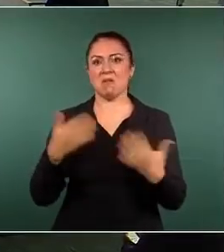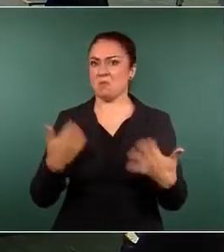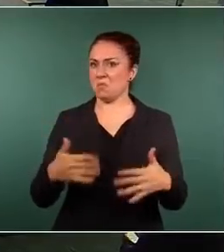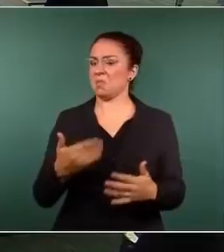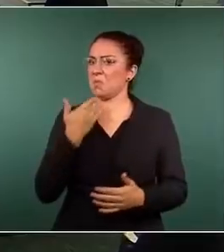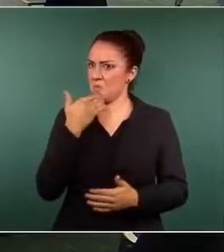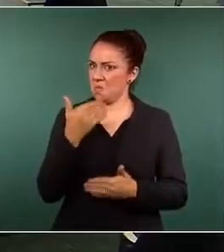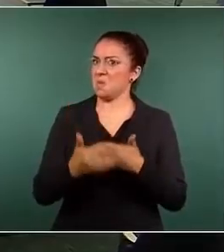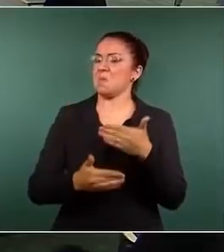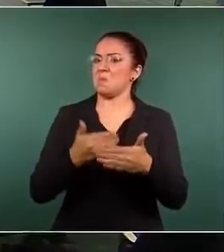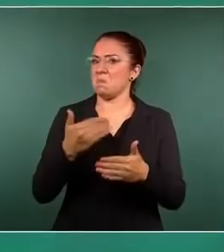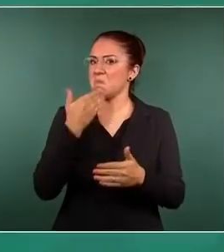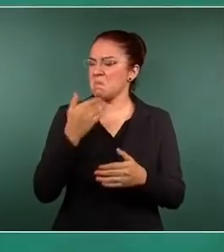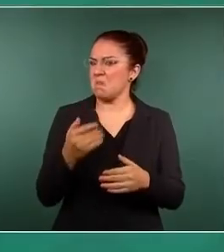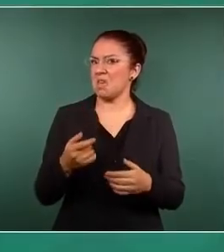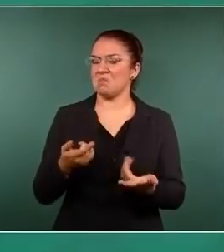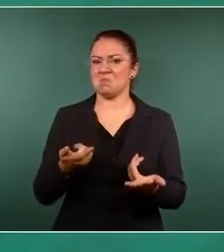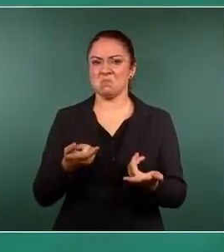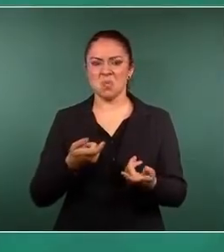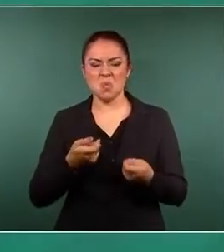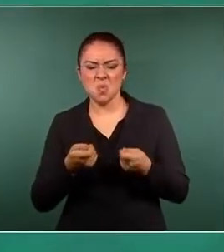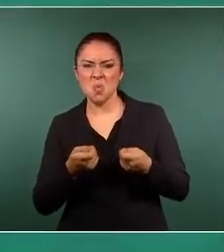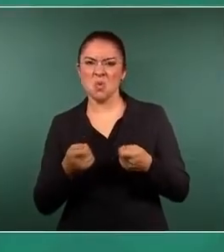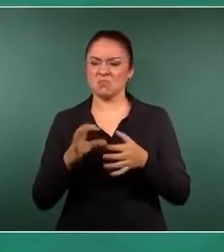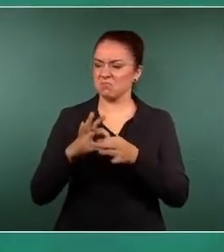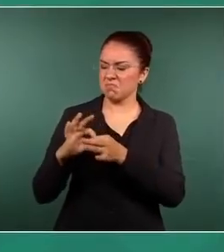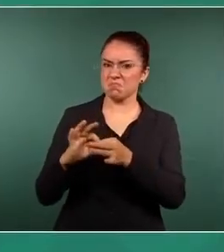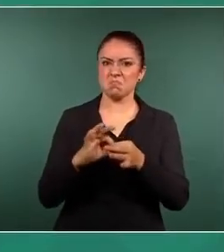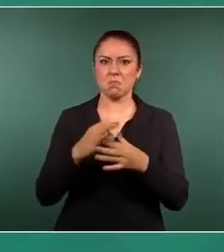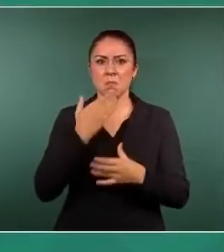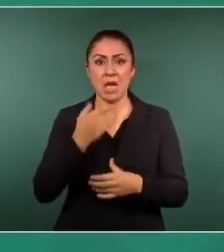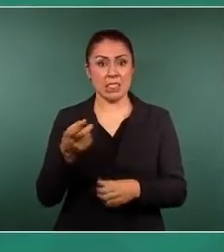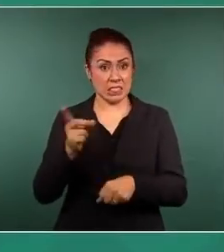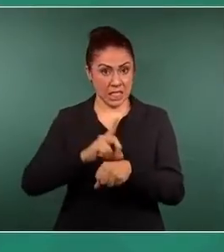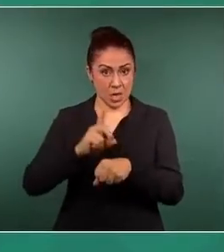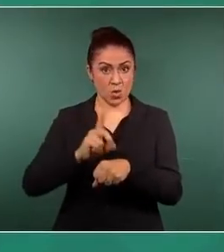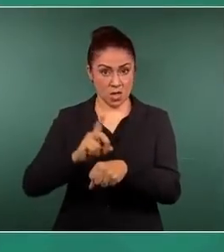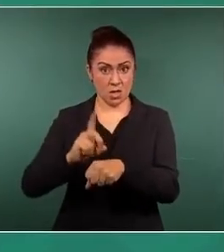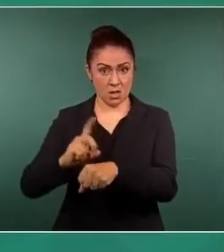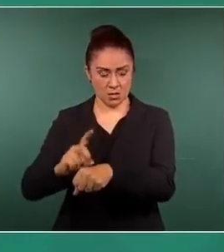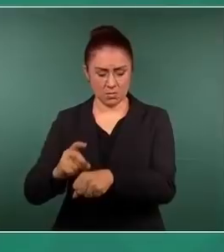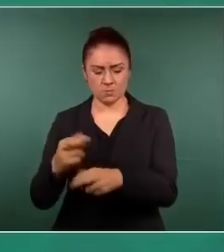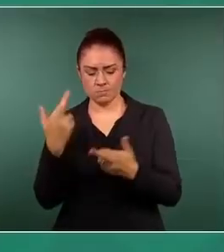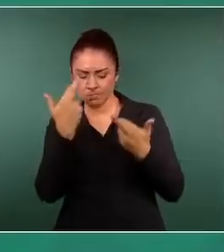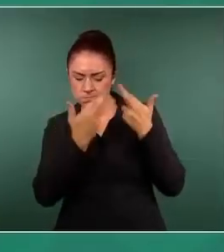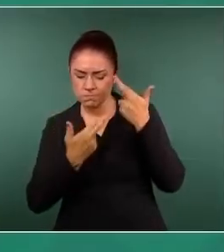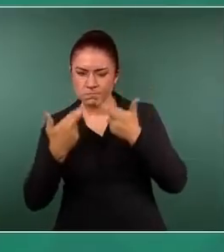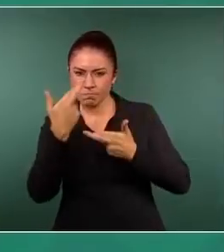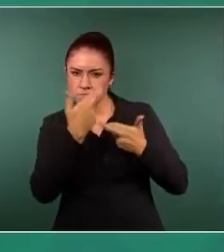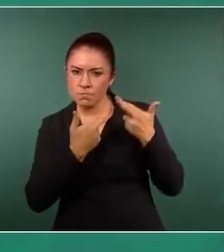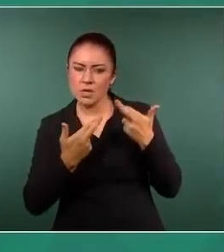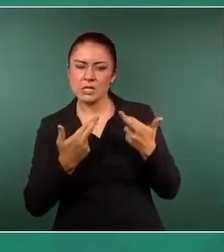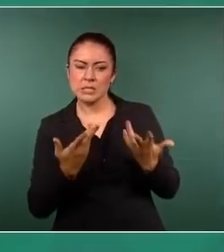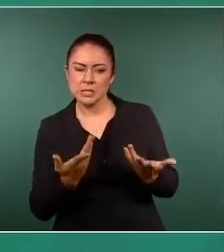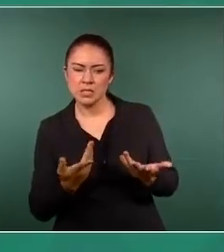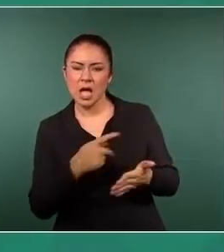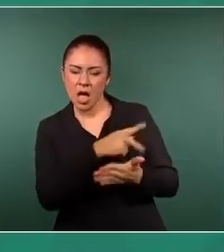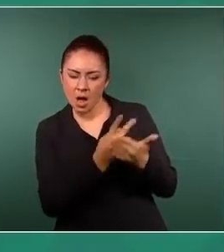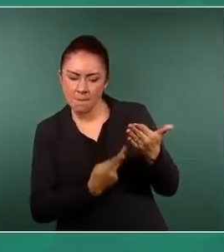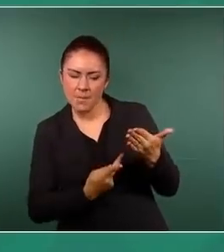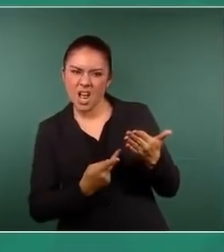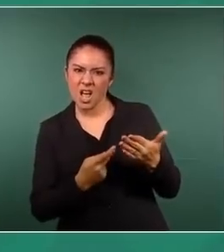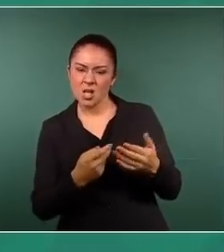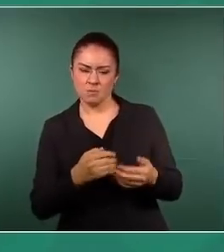y su cabal coordinación se revisan a diario la estrategia contra el crimen y se